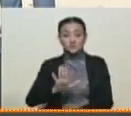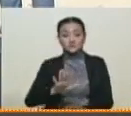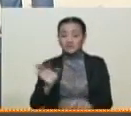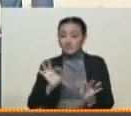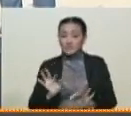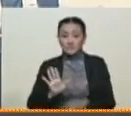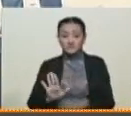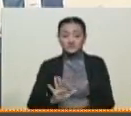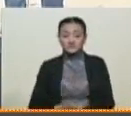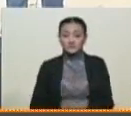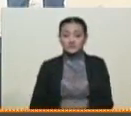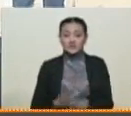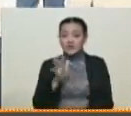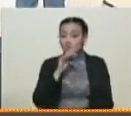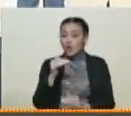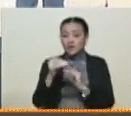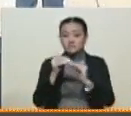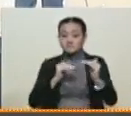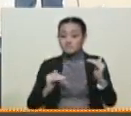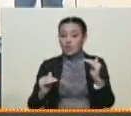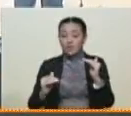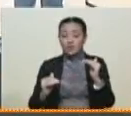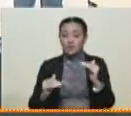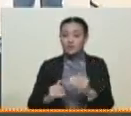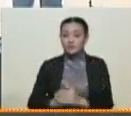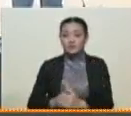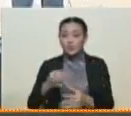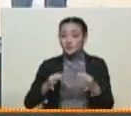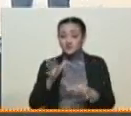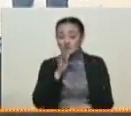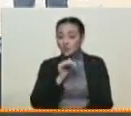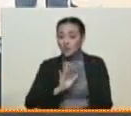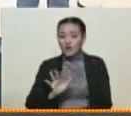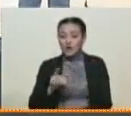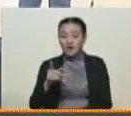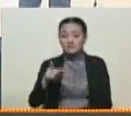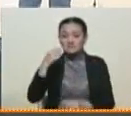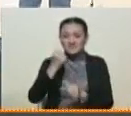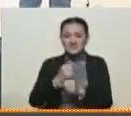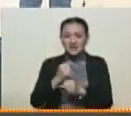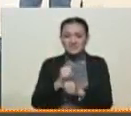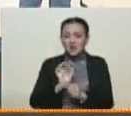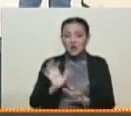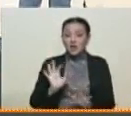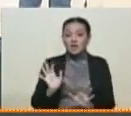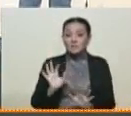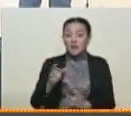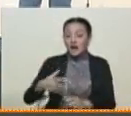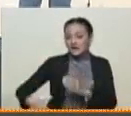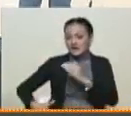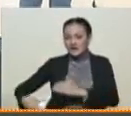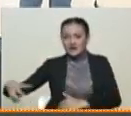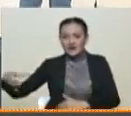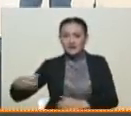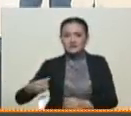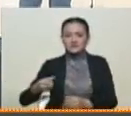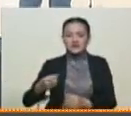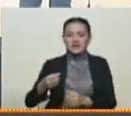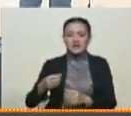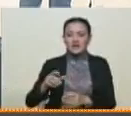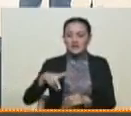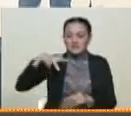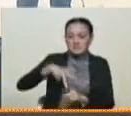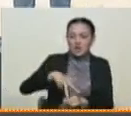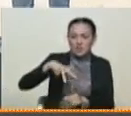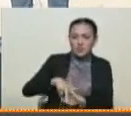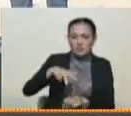la injusticia, de la desigualdad. Para ellos trabajo solamente es el que genera riqueza para los explotadores.